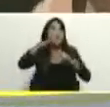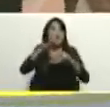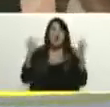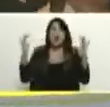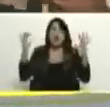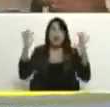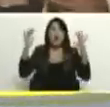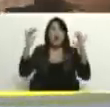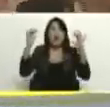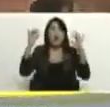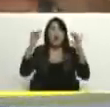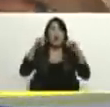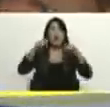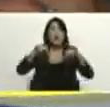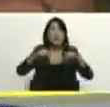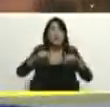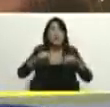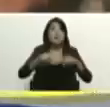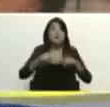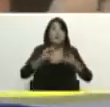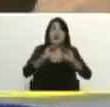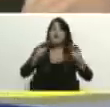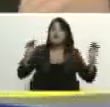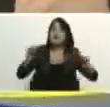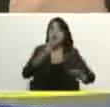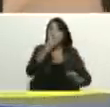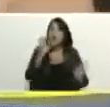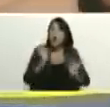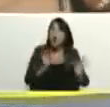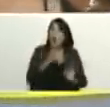Y anunciaron que a la 1-2 de la tarde